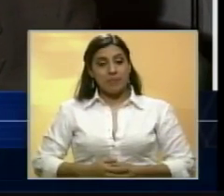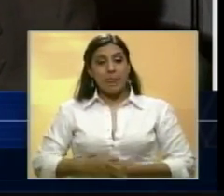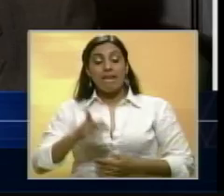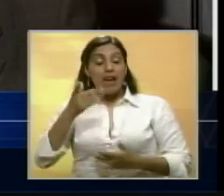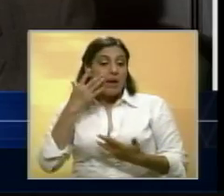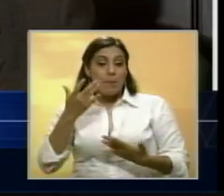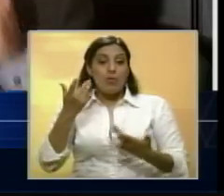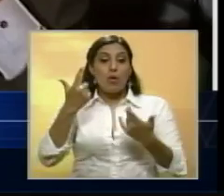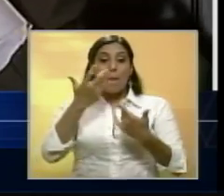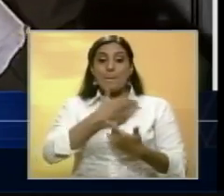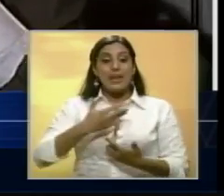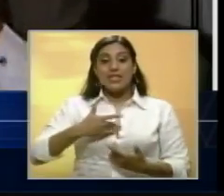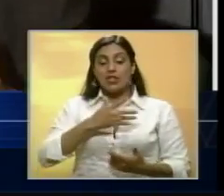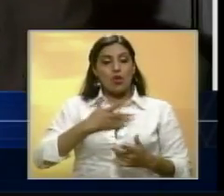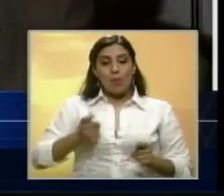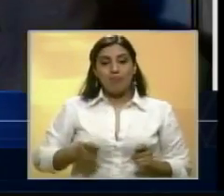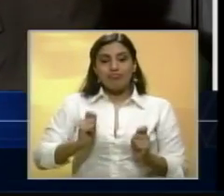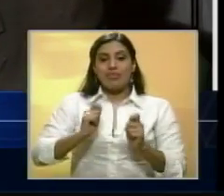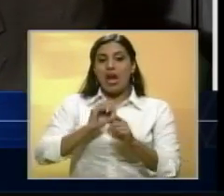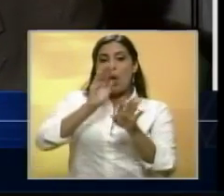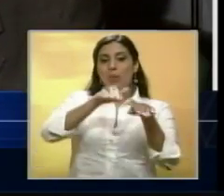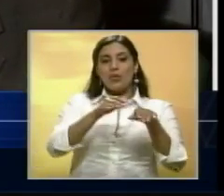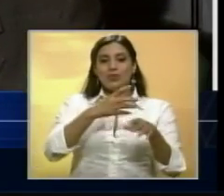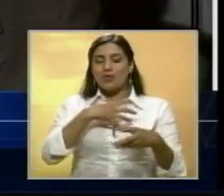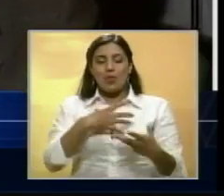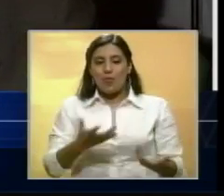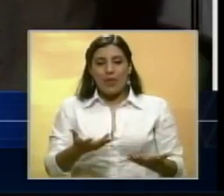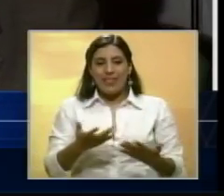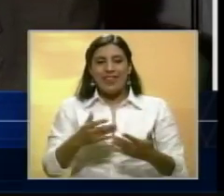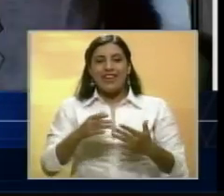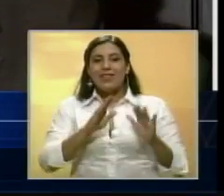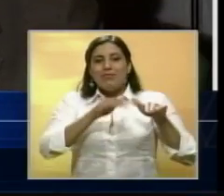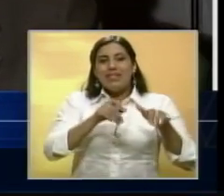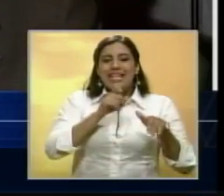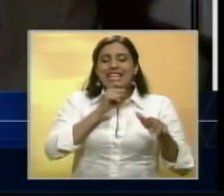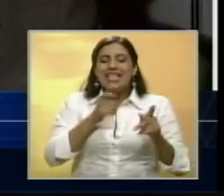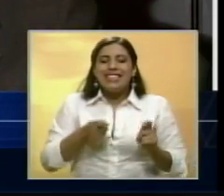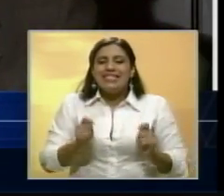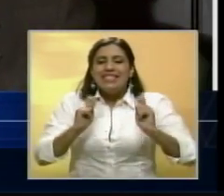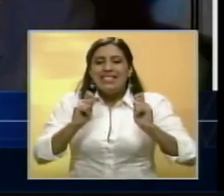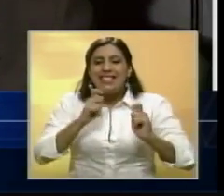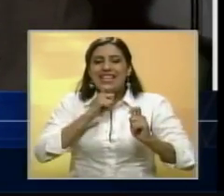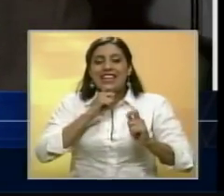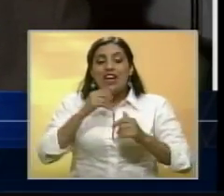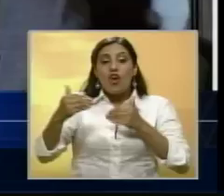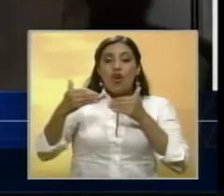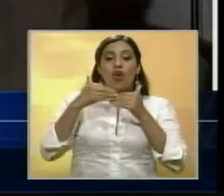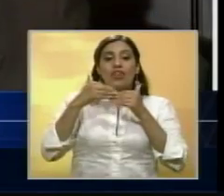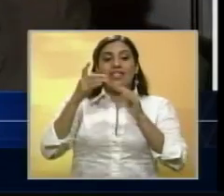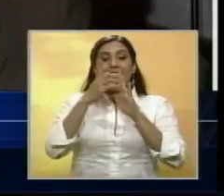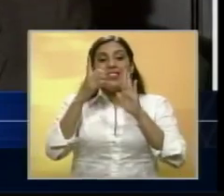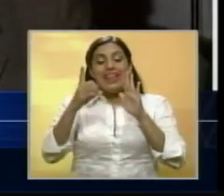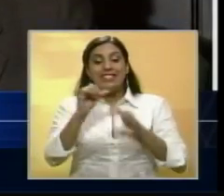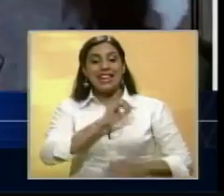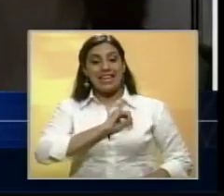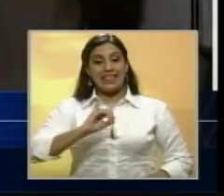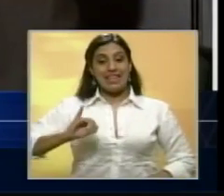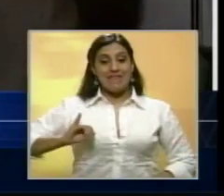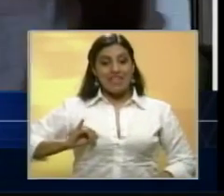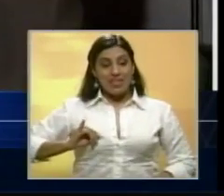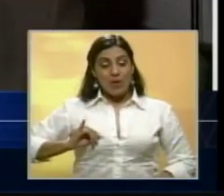el presidente no podía intentar un recurso de amparo. Los recursos de amparo se intentan contra los derechos